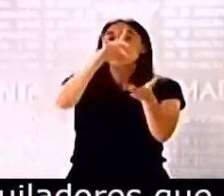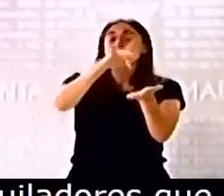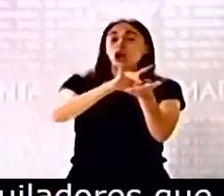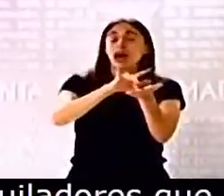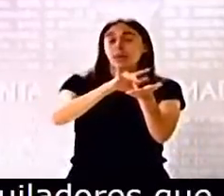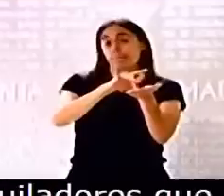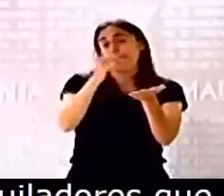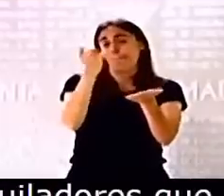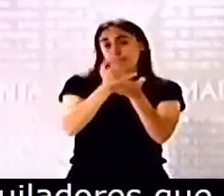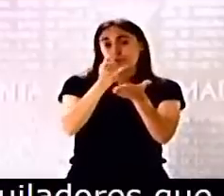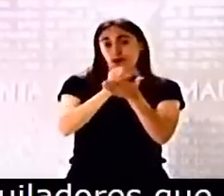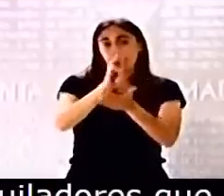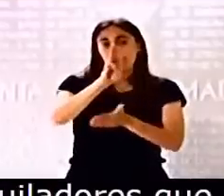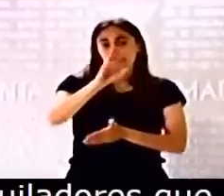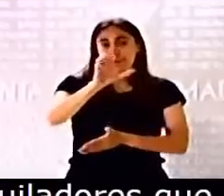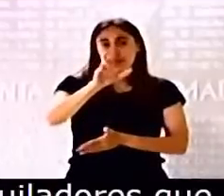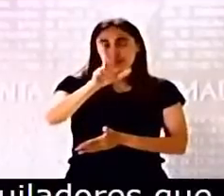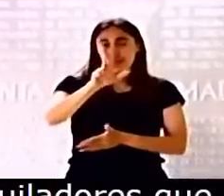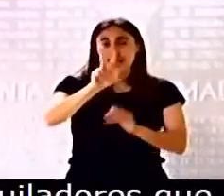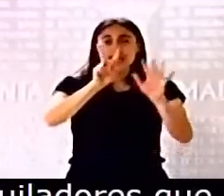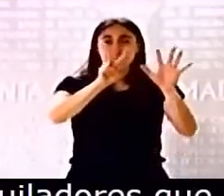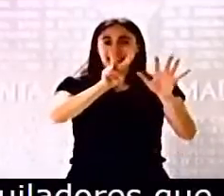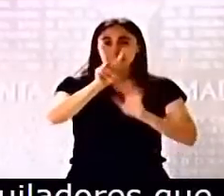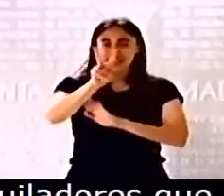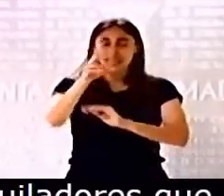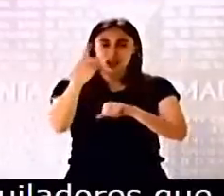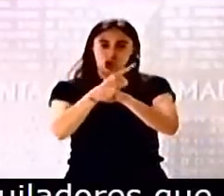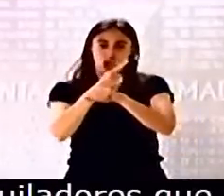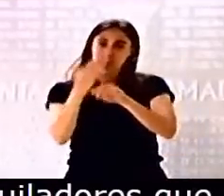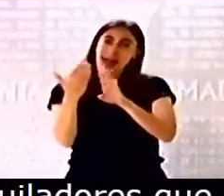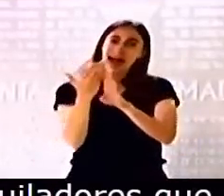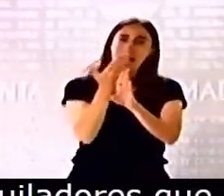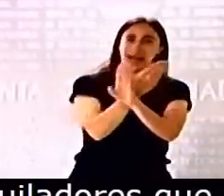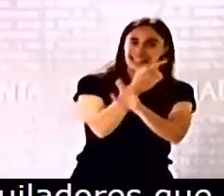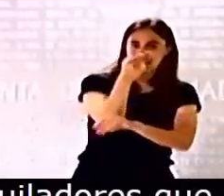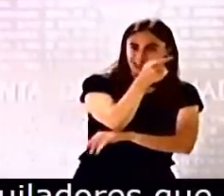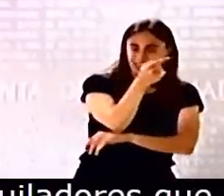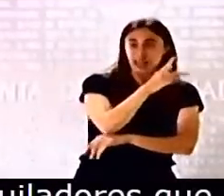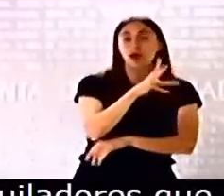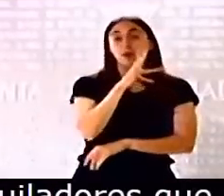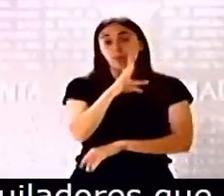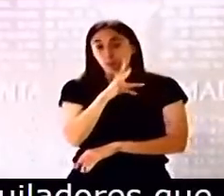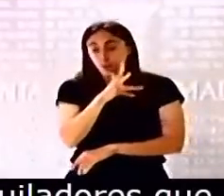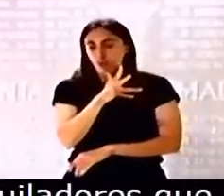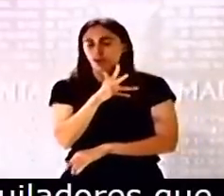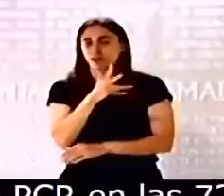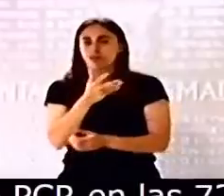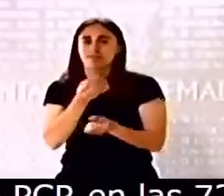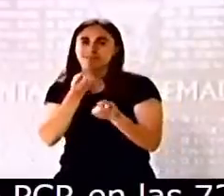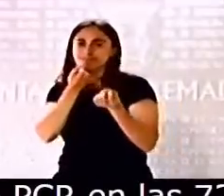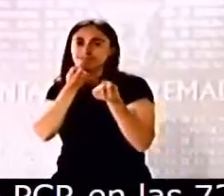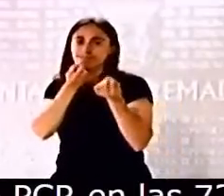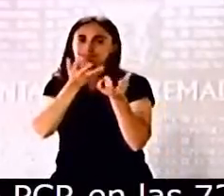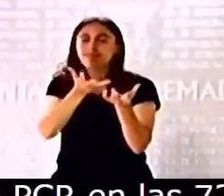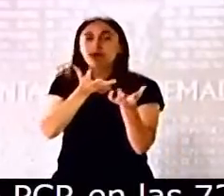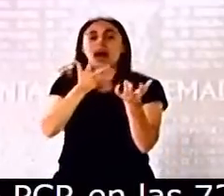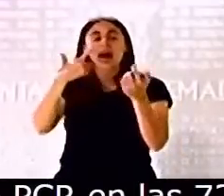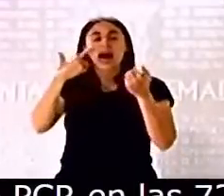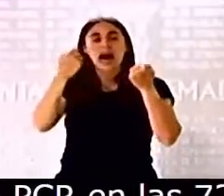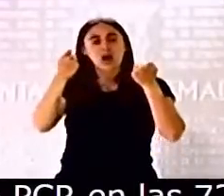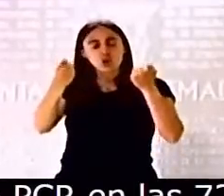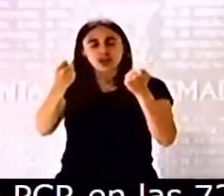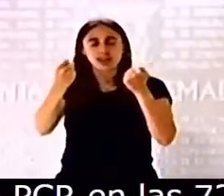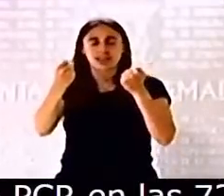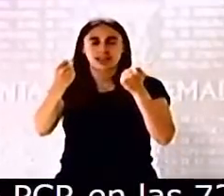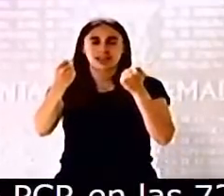72 horas anteriores negativa, y por eso hemos notificado el caso a las autoridades sanitarias del Ministerio de